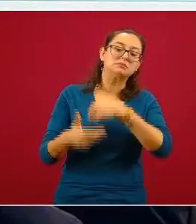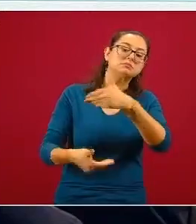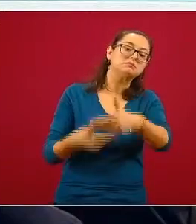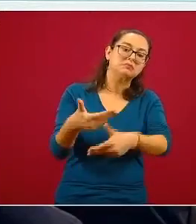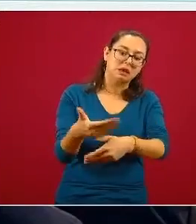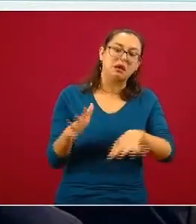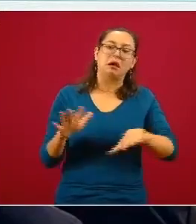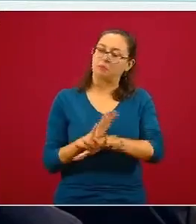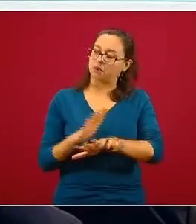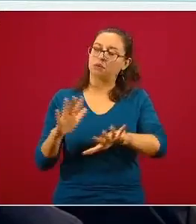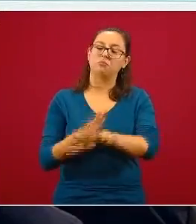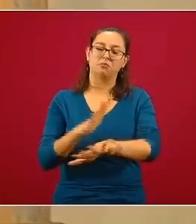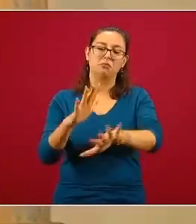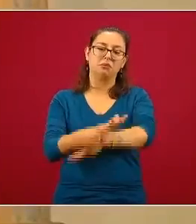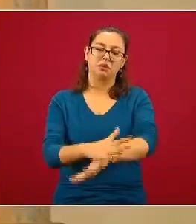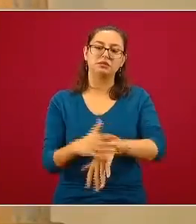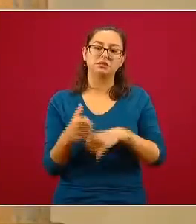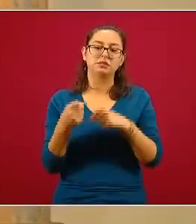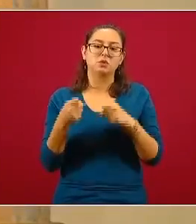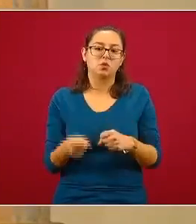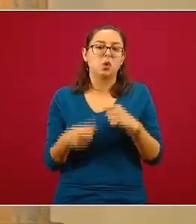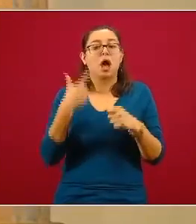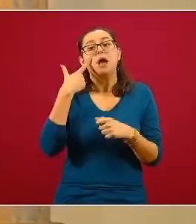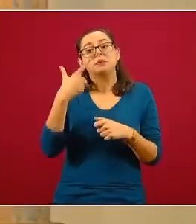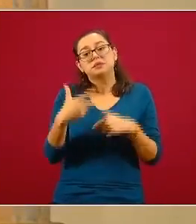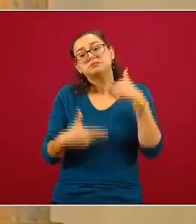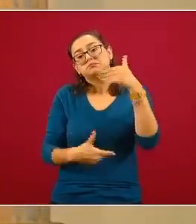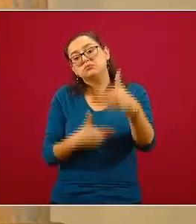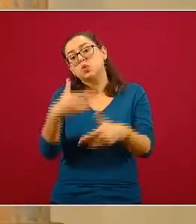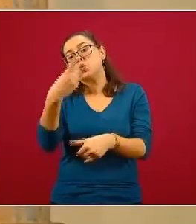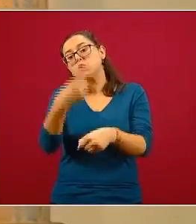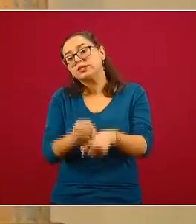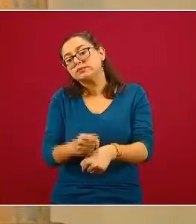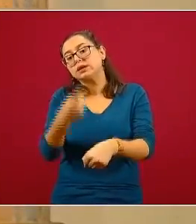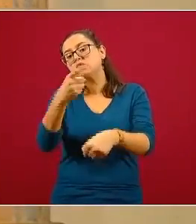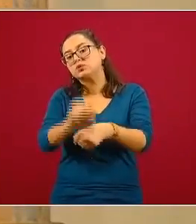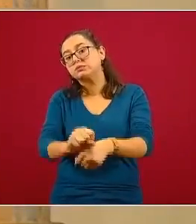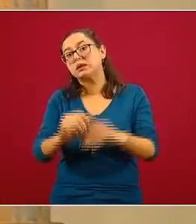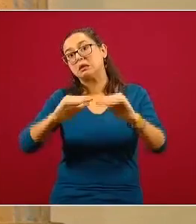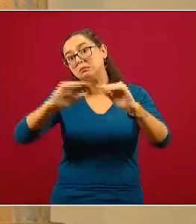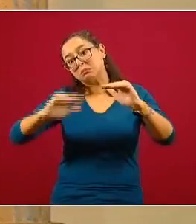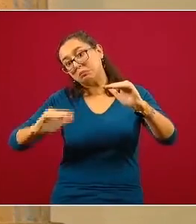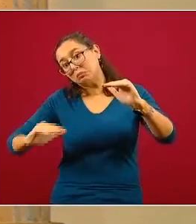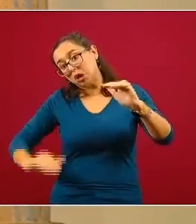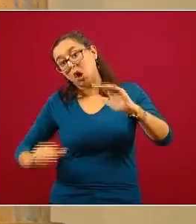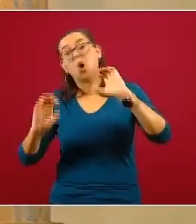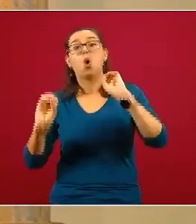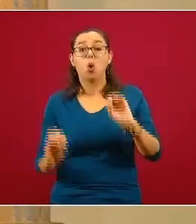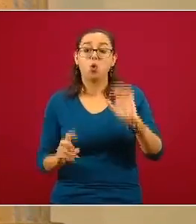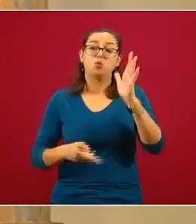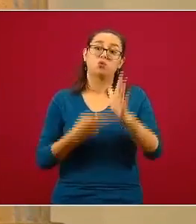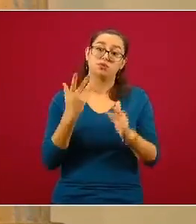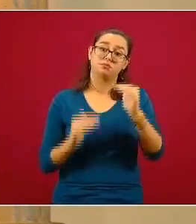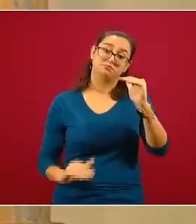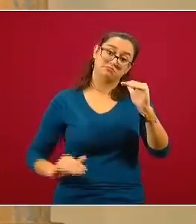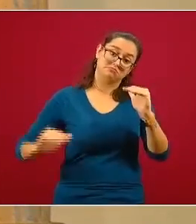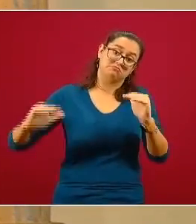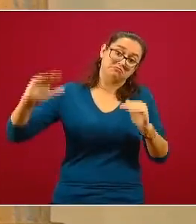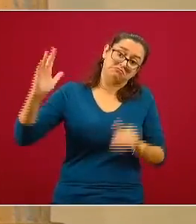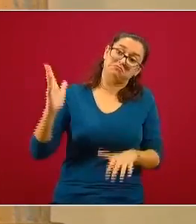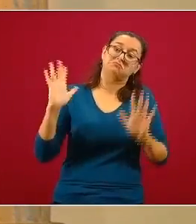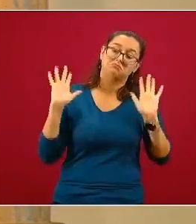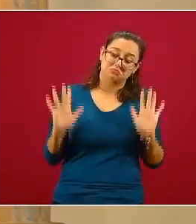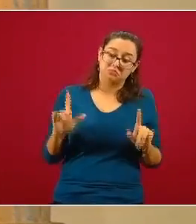vaya caminando, y veremos al fin de la semana qué descenso realmente terminamos teniendo para esta, que es la curva